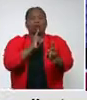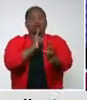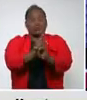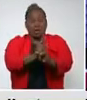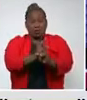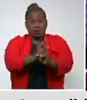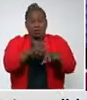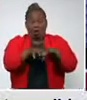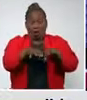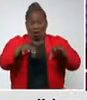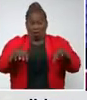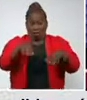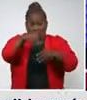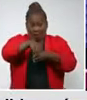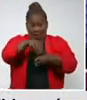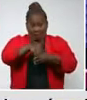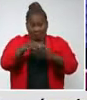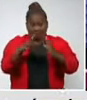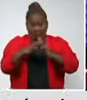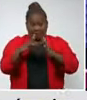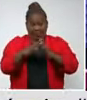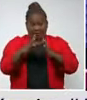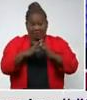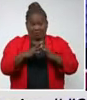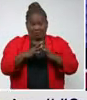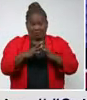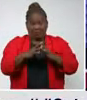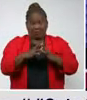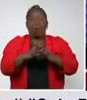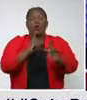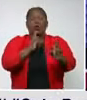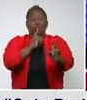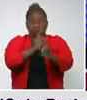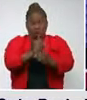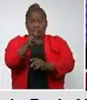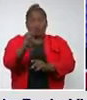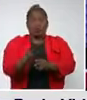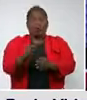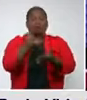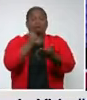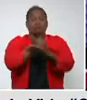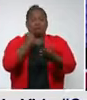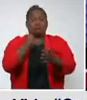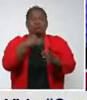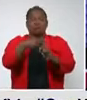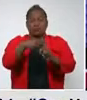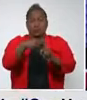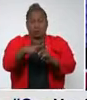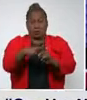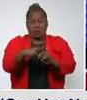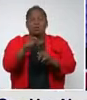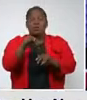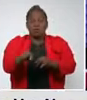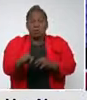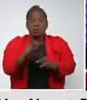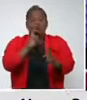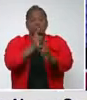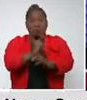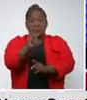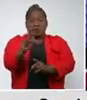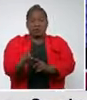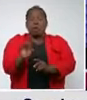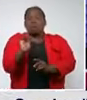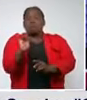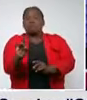aislados en sus domicilios, contactos de casos confirmados y contactos de casos sospechosos.